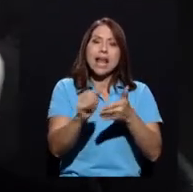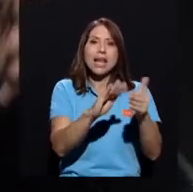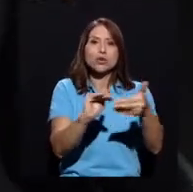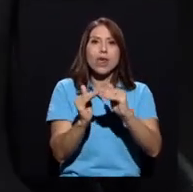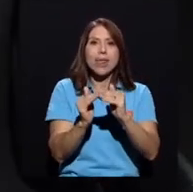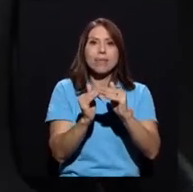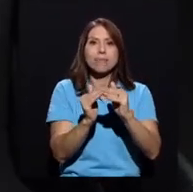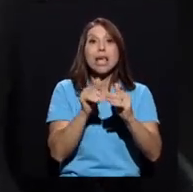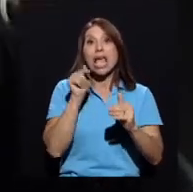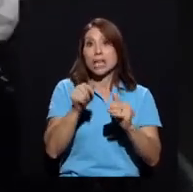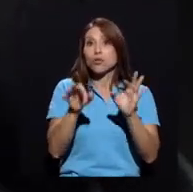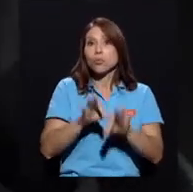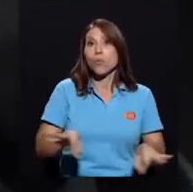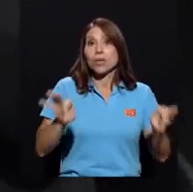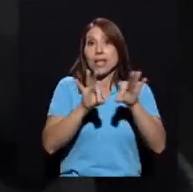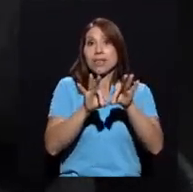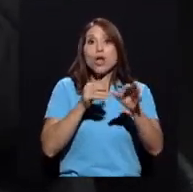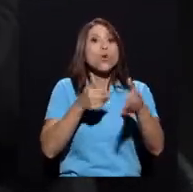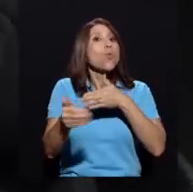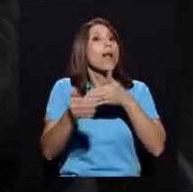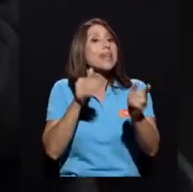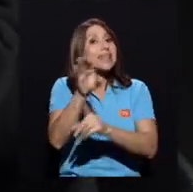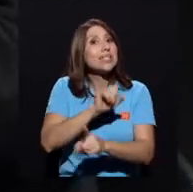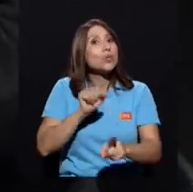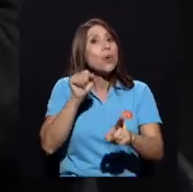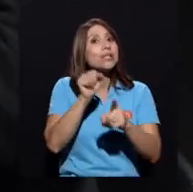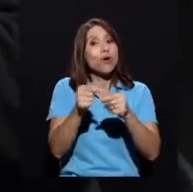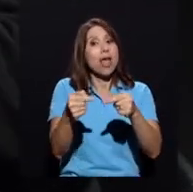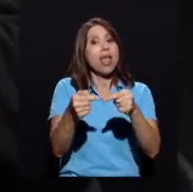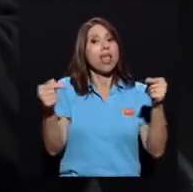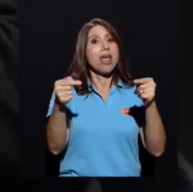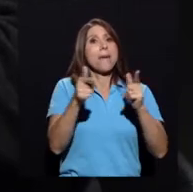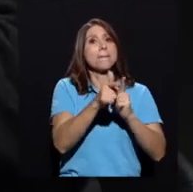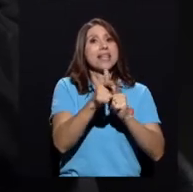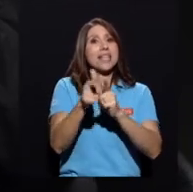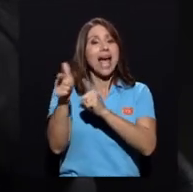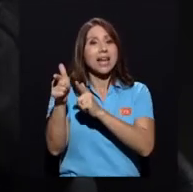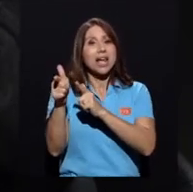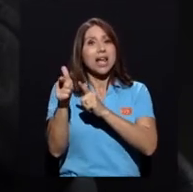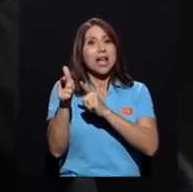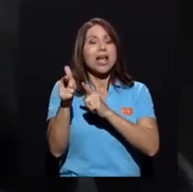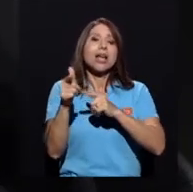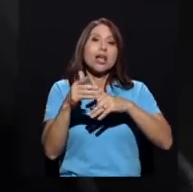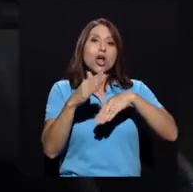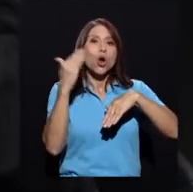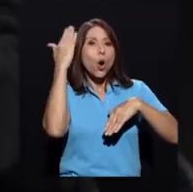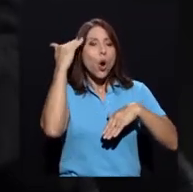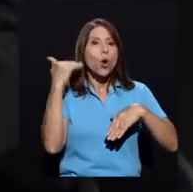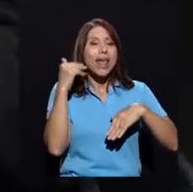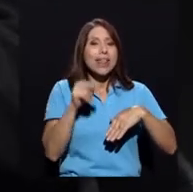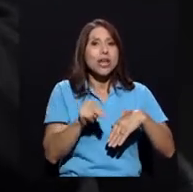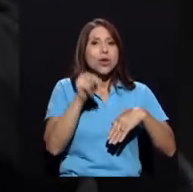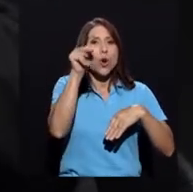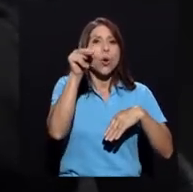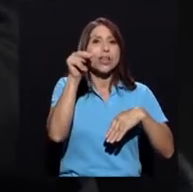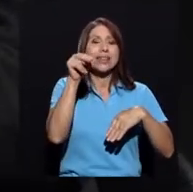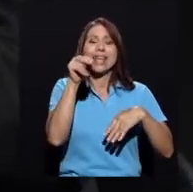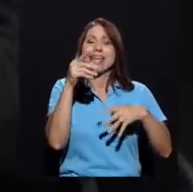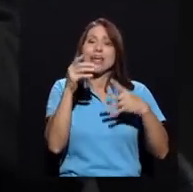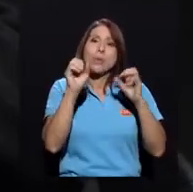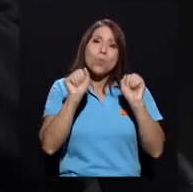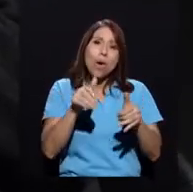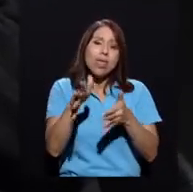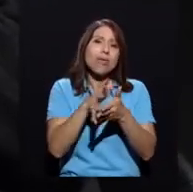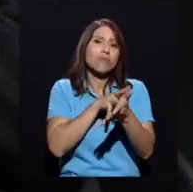intercambio militar, Corea del Norte va a hacer un ataque devastador de artillería contra los suburbios, particularmente los